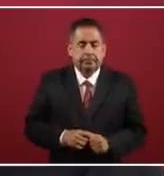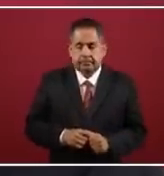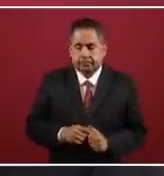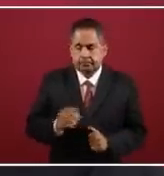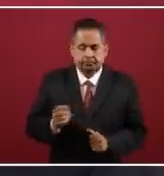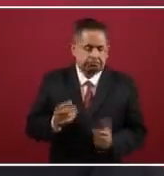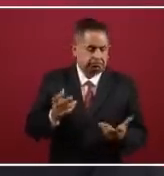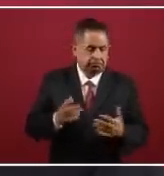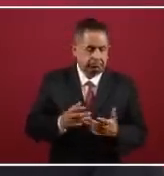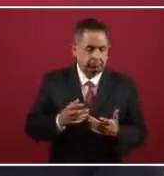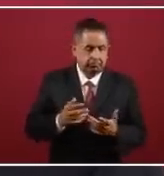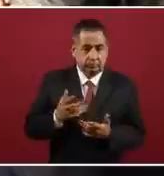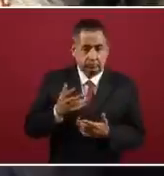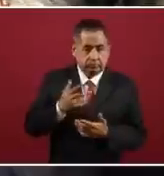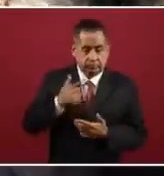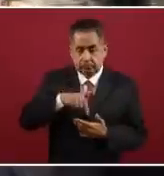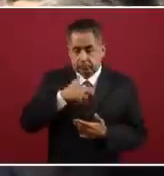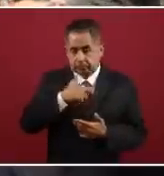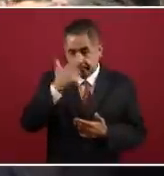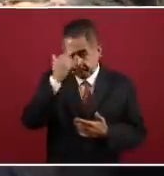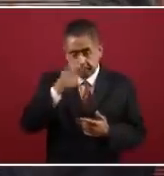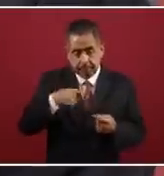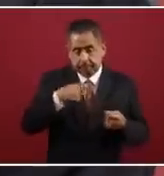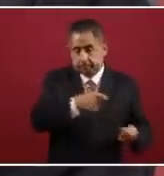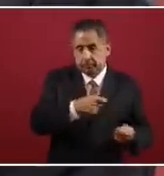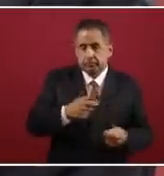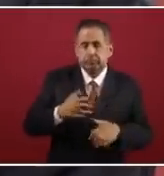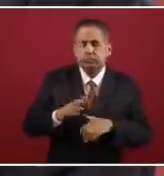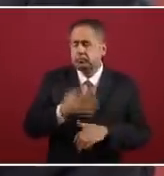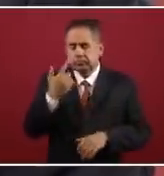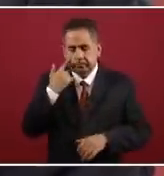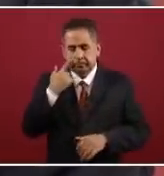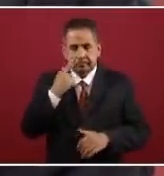cuánta justificación tiene este programa.